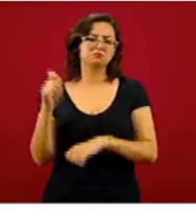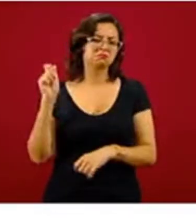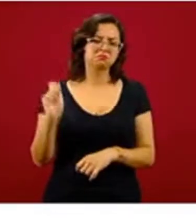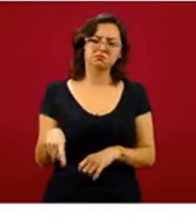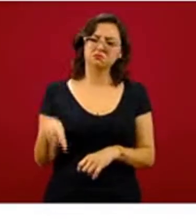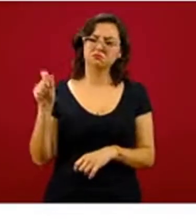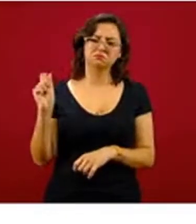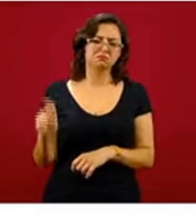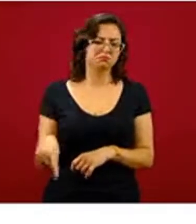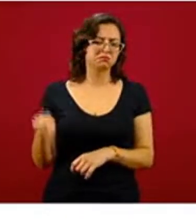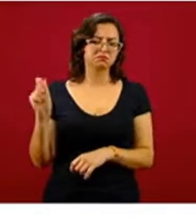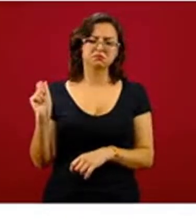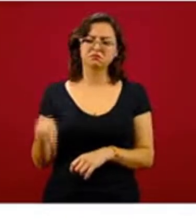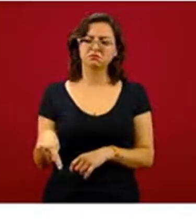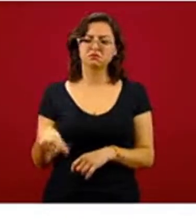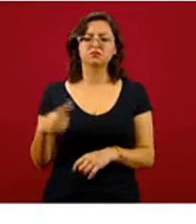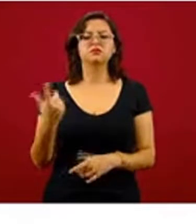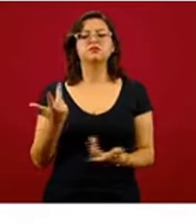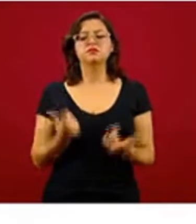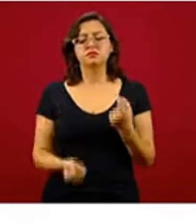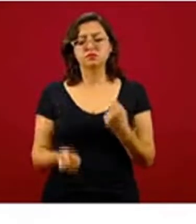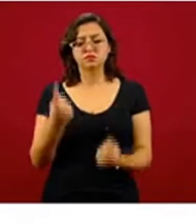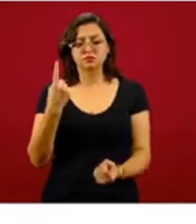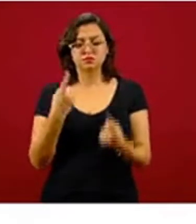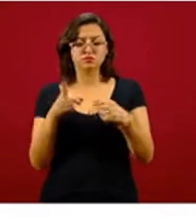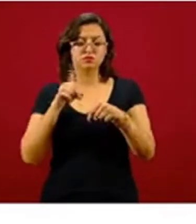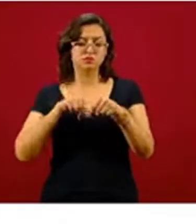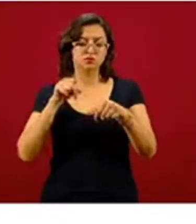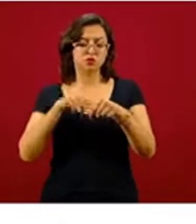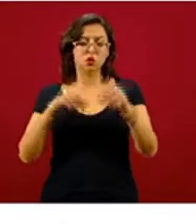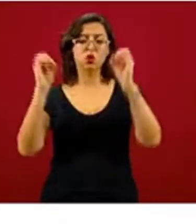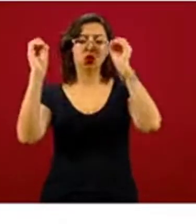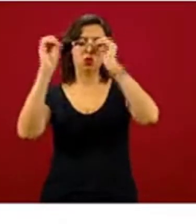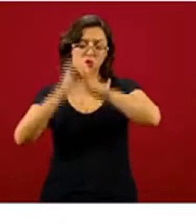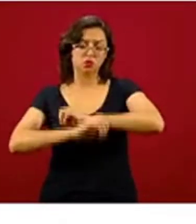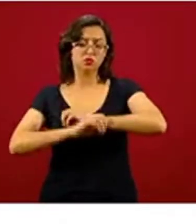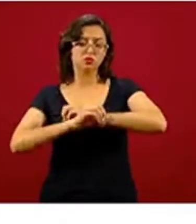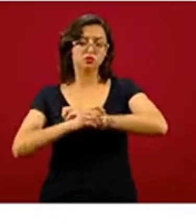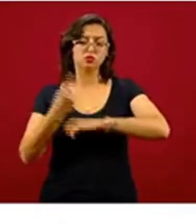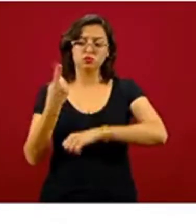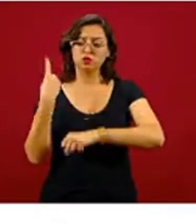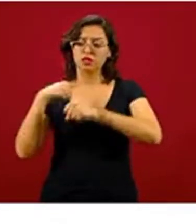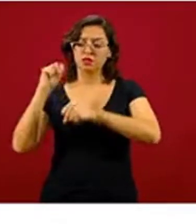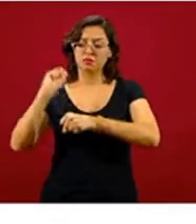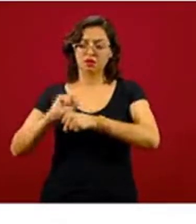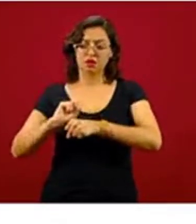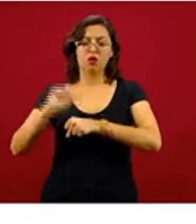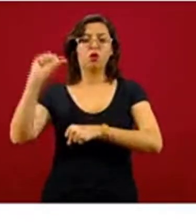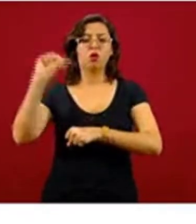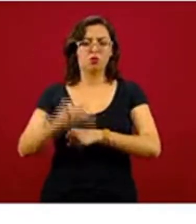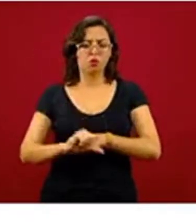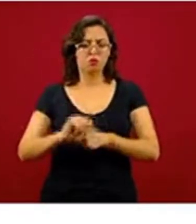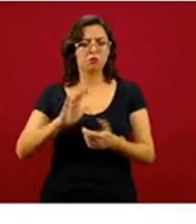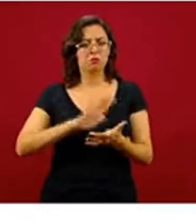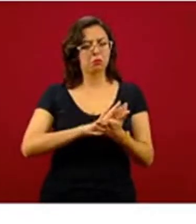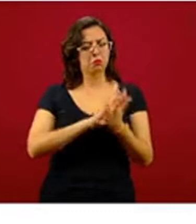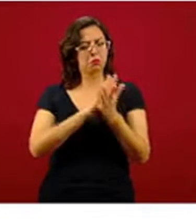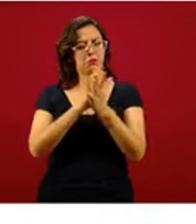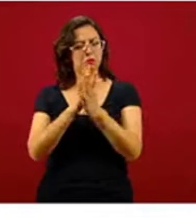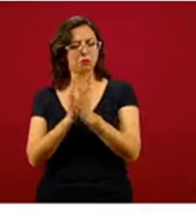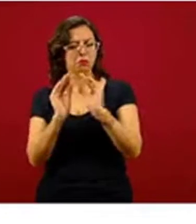características. Algunos estaban inclusive en colores más oscuros hace una semana, hoy empiezan a tener colores más claros, lo